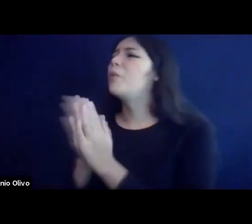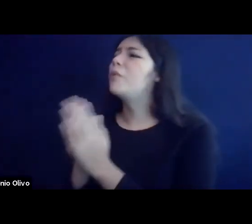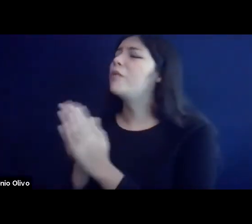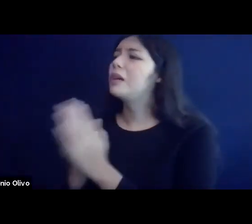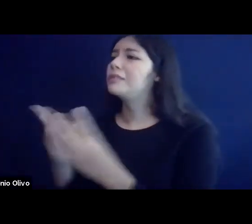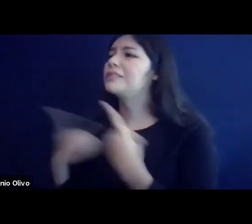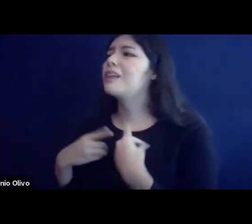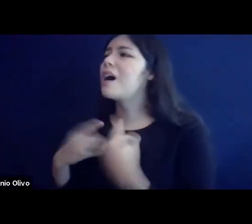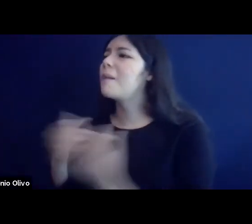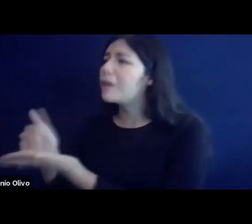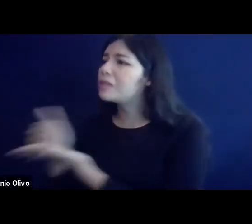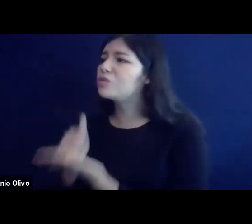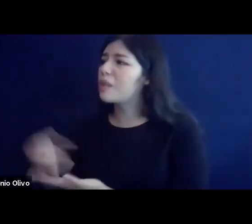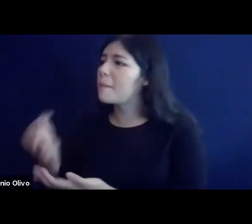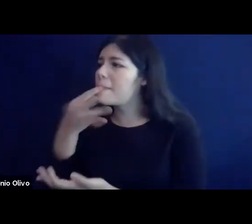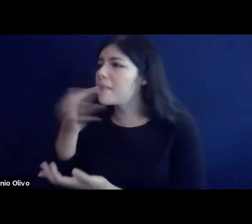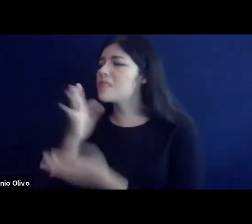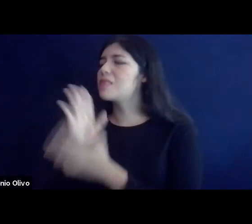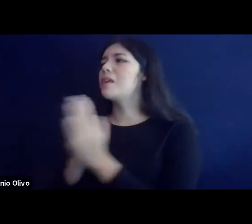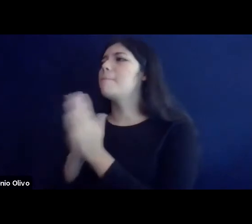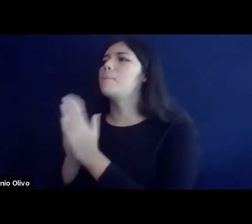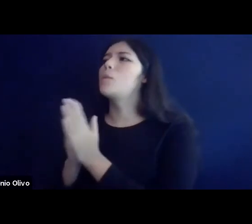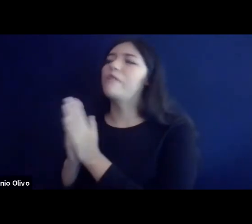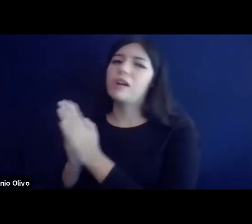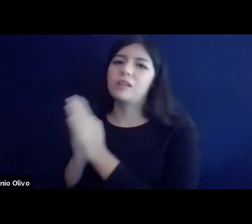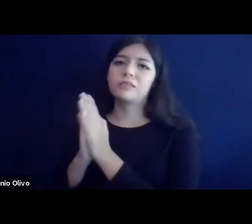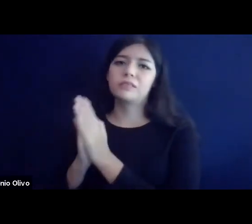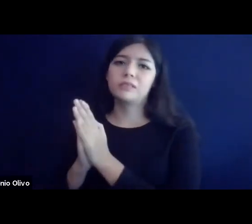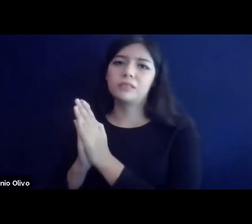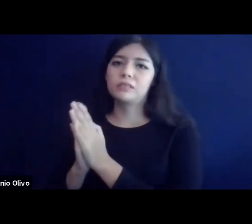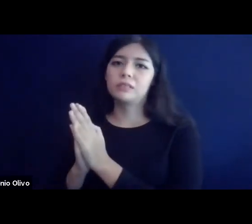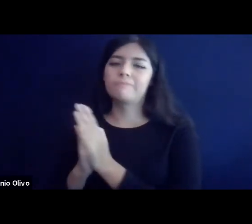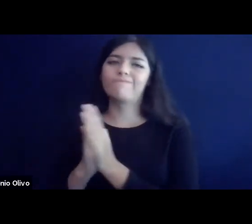digas cómo se tiene que hacer. Y casi, casi, por favor, vete.